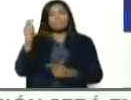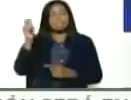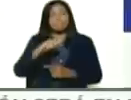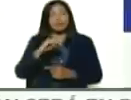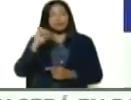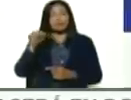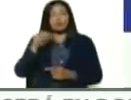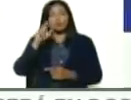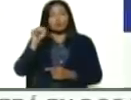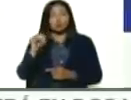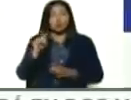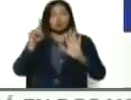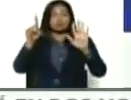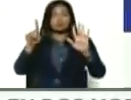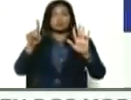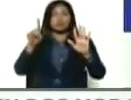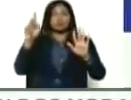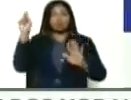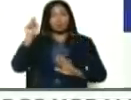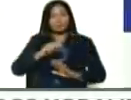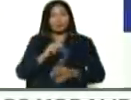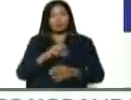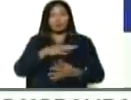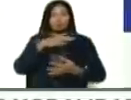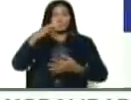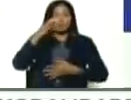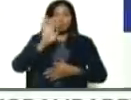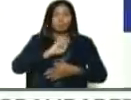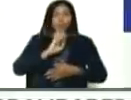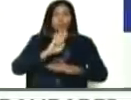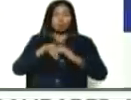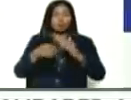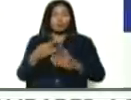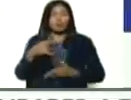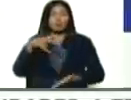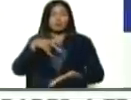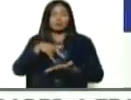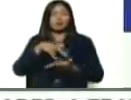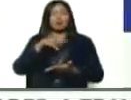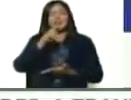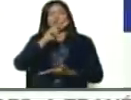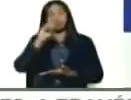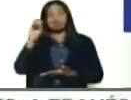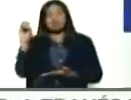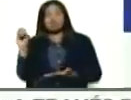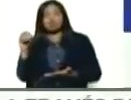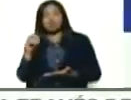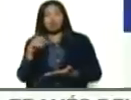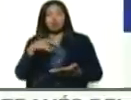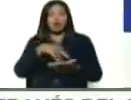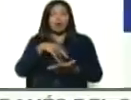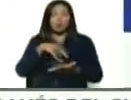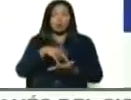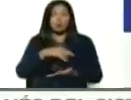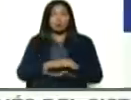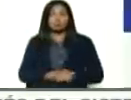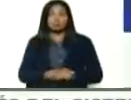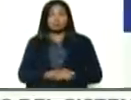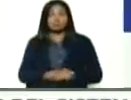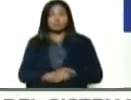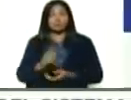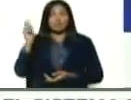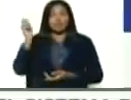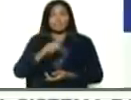mes número 6 levantemos nuestro espíritu porque viene carabobo ya viene de carabobo viene el mes